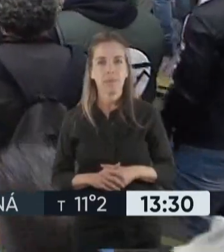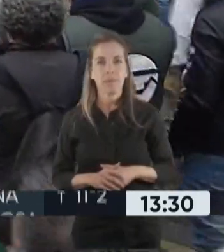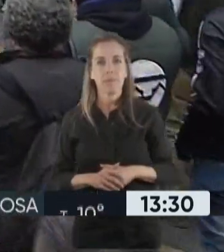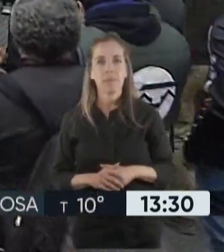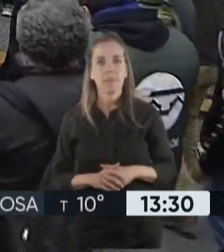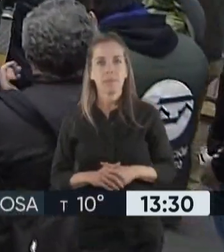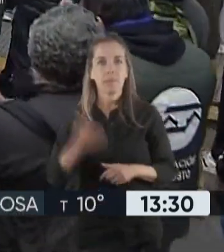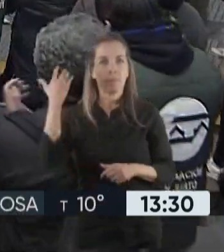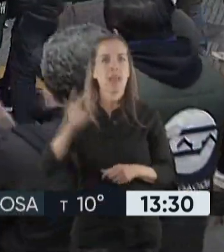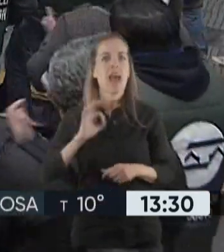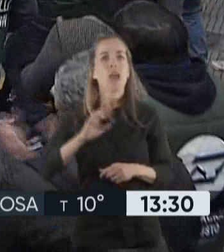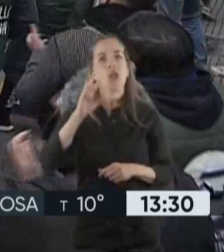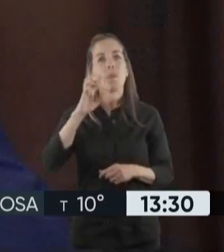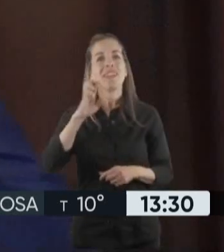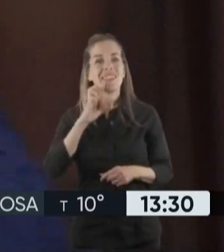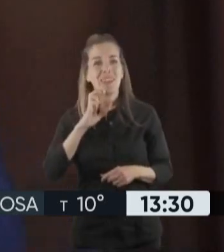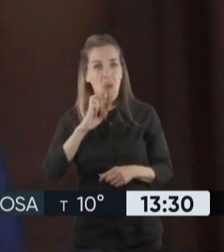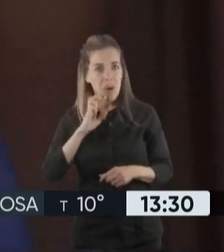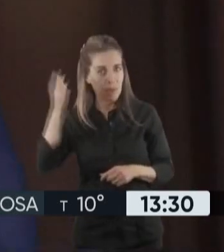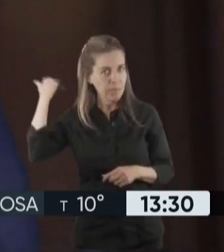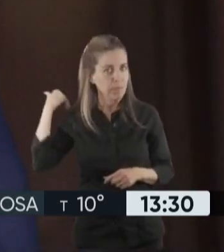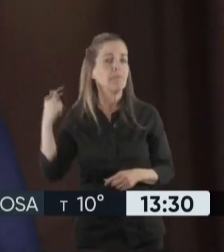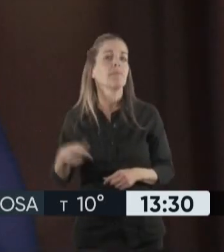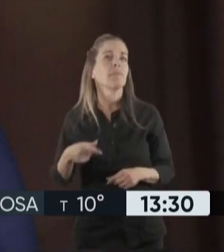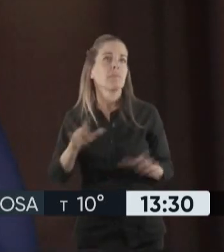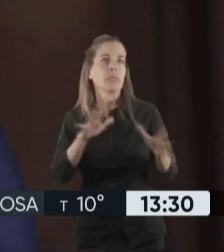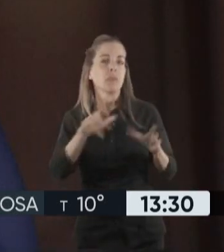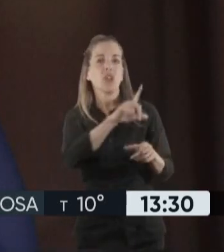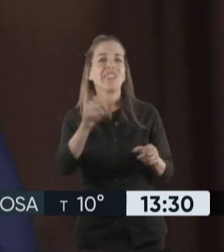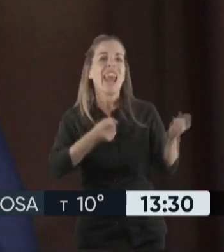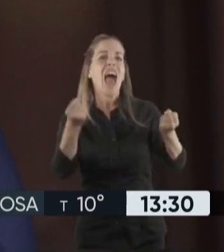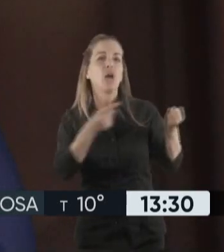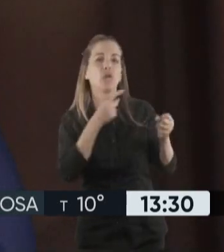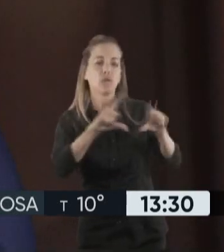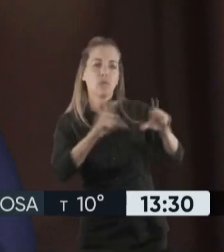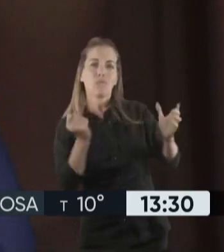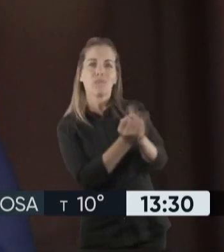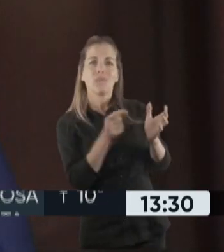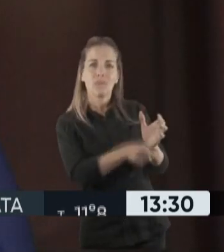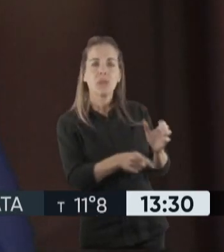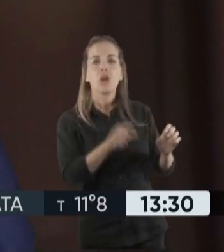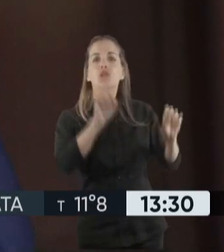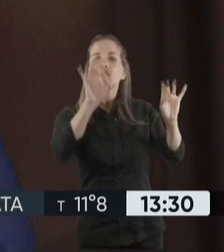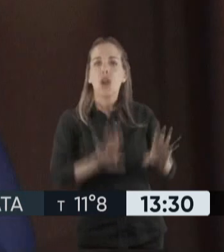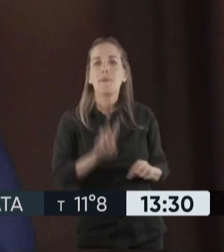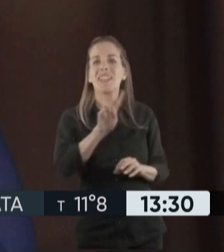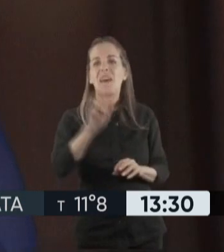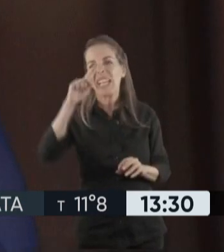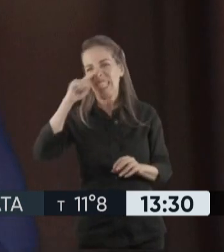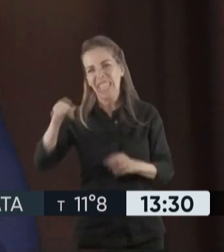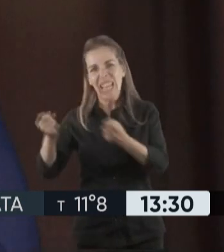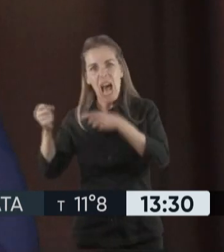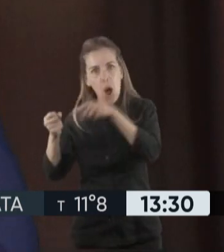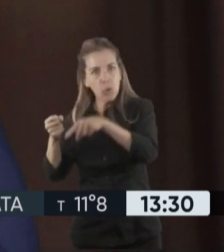En el año 2019, de cada 100 autos que se patentaban, solo 27